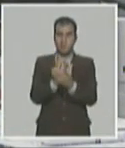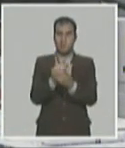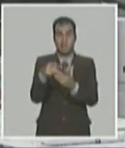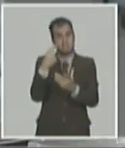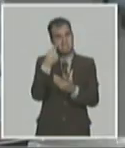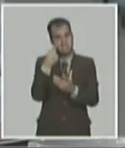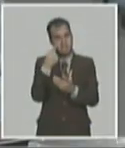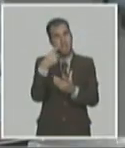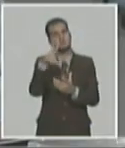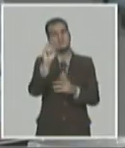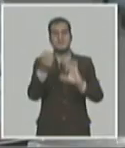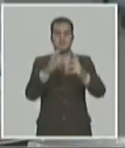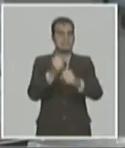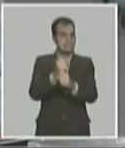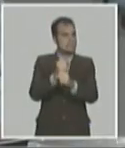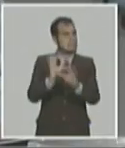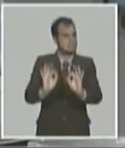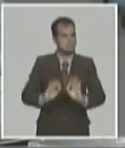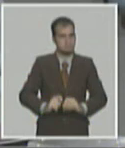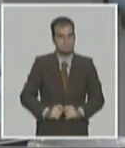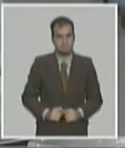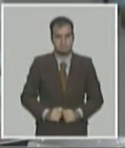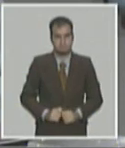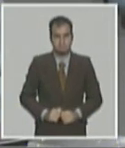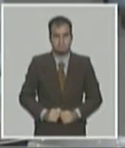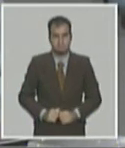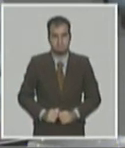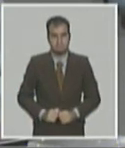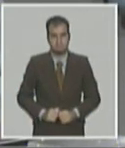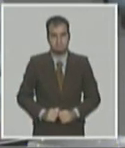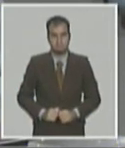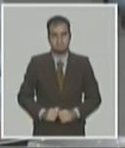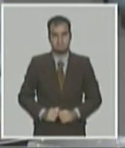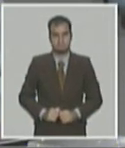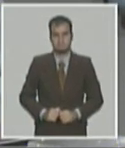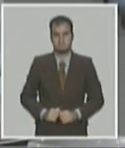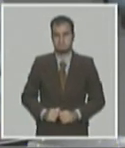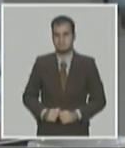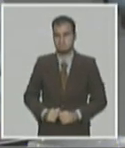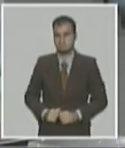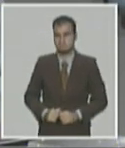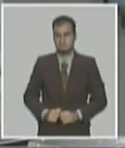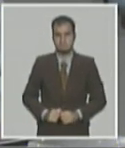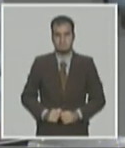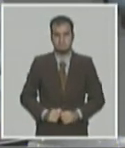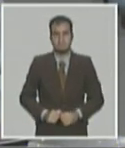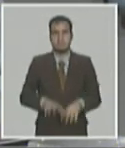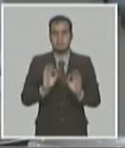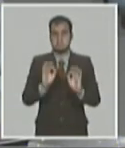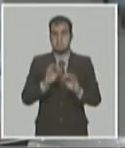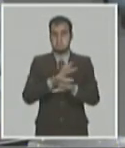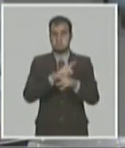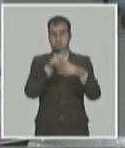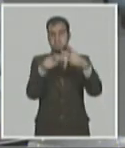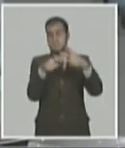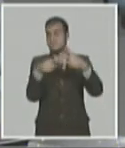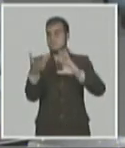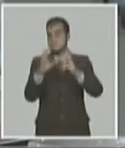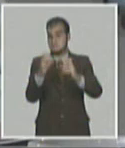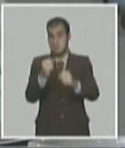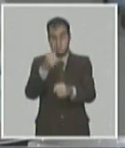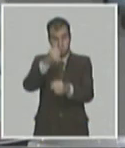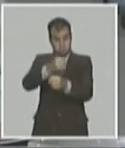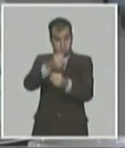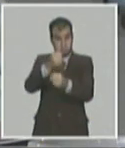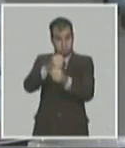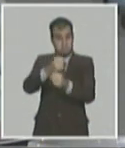transformación. Sí, realmente los 3 pilares que el propio presidente ha abordado en la gestión de gobierno son 3